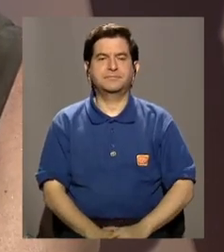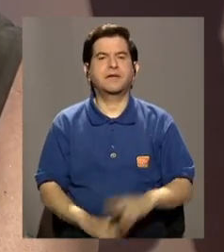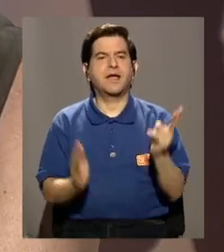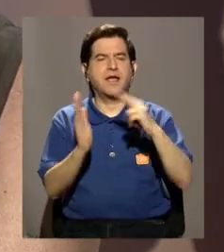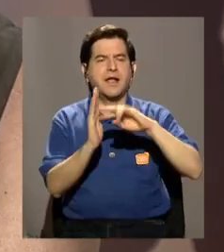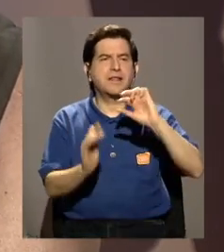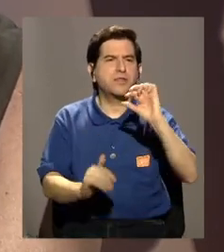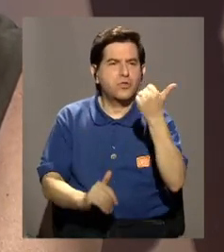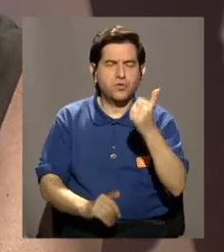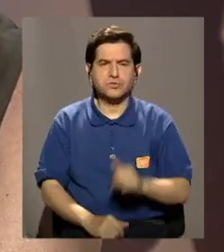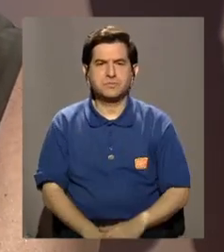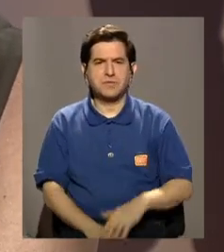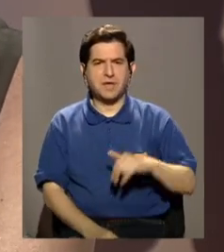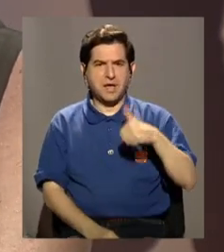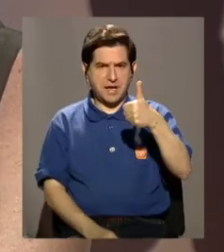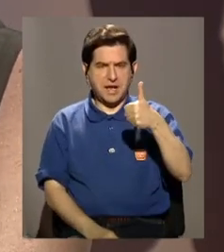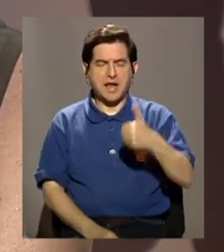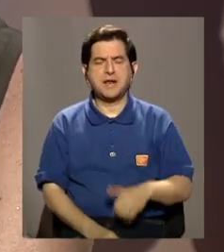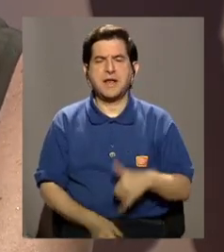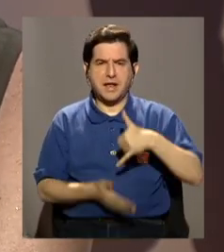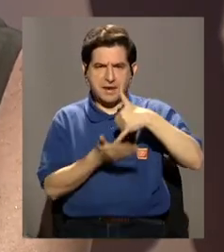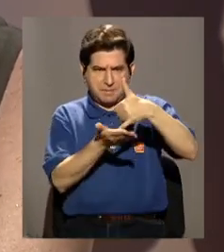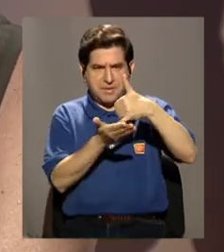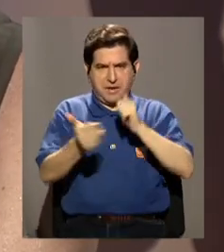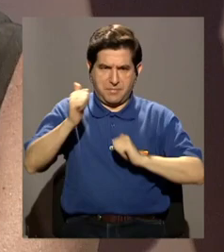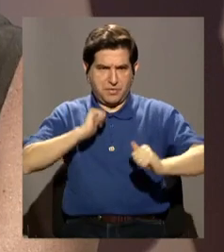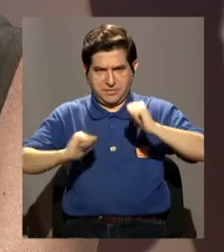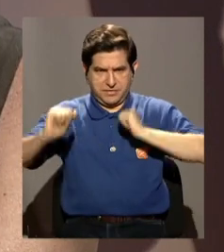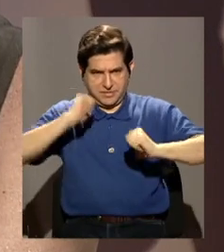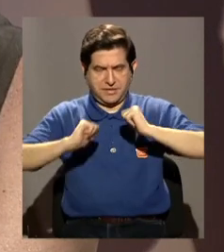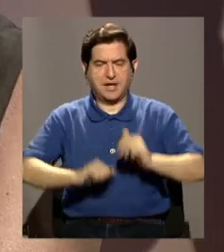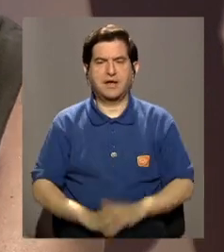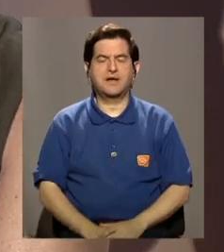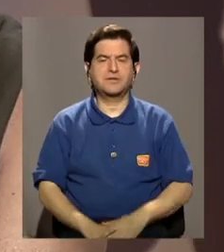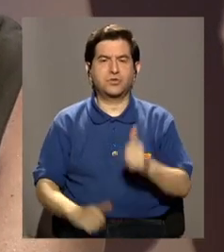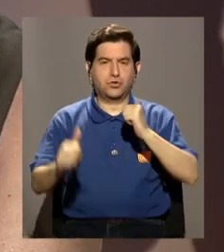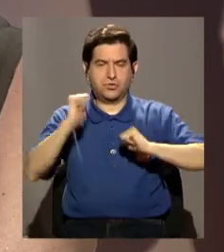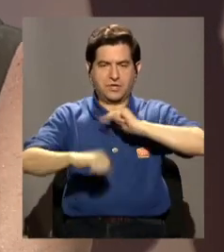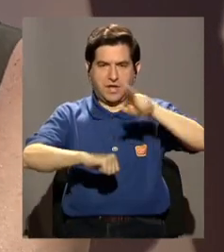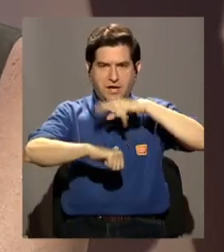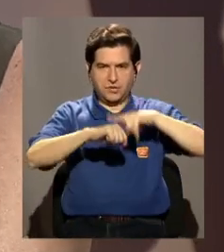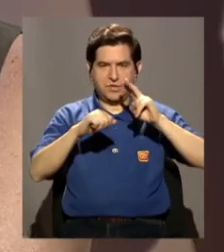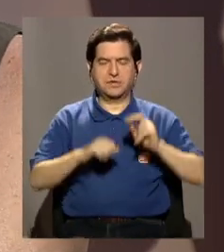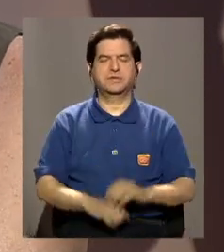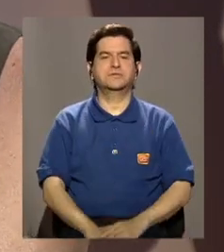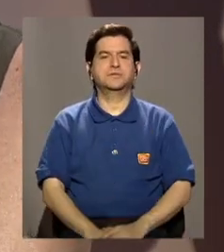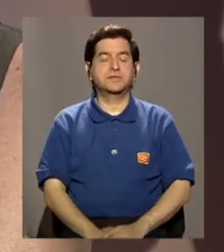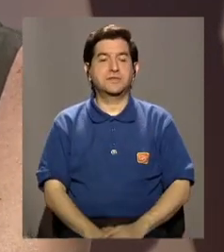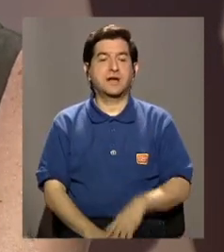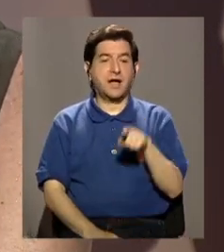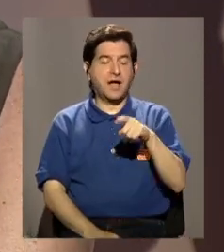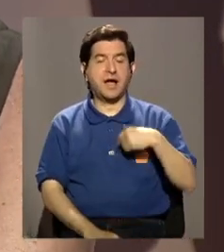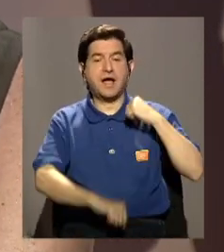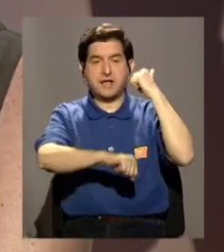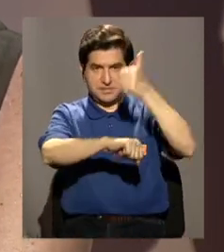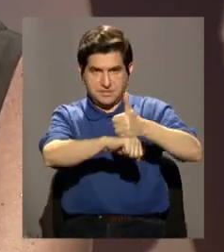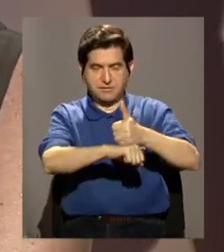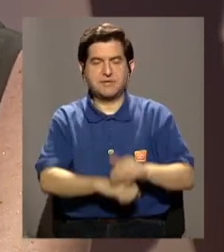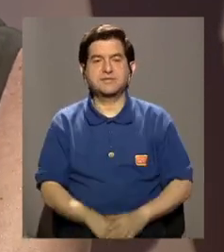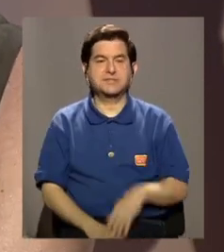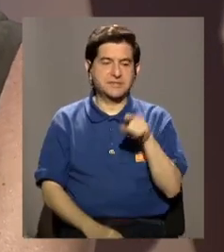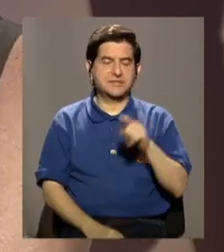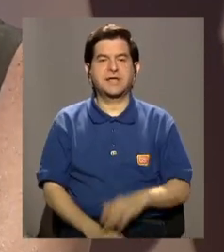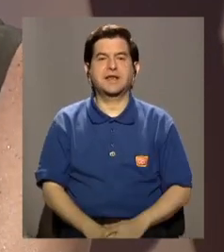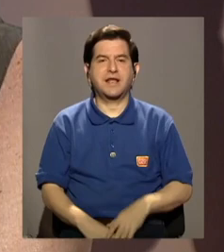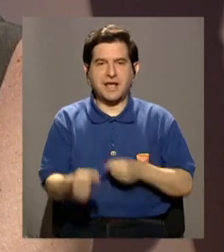2010 éste ganamos el premio de dramaturgia del teatro nacional y entonces la montamos en la vargas